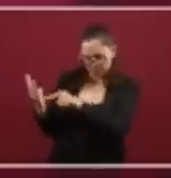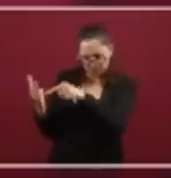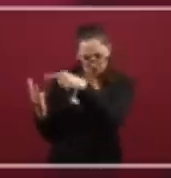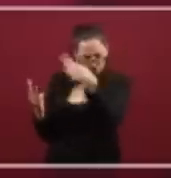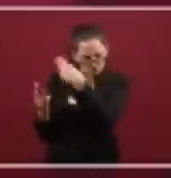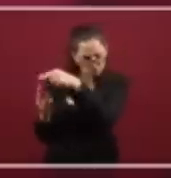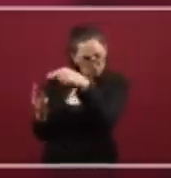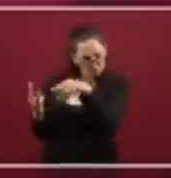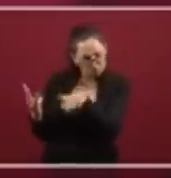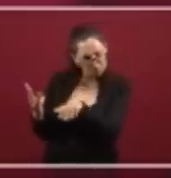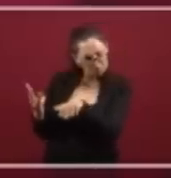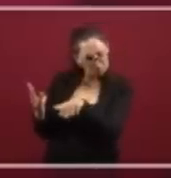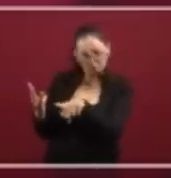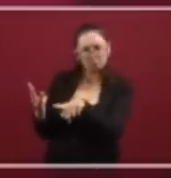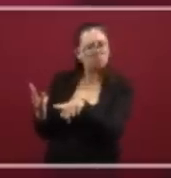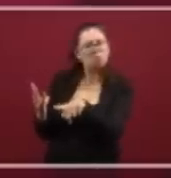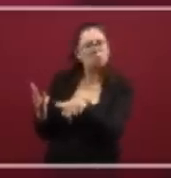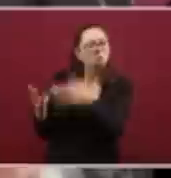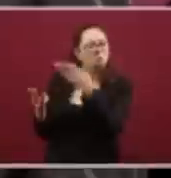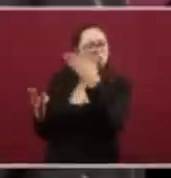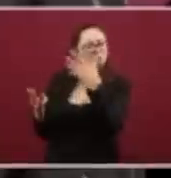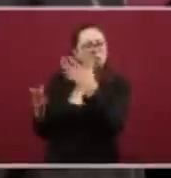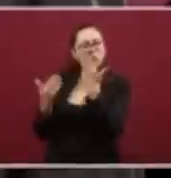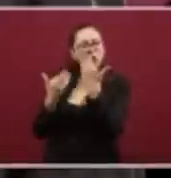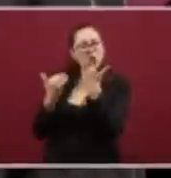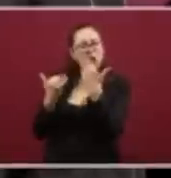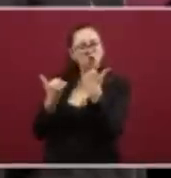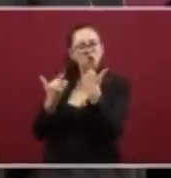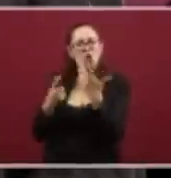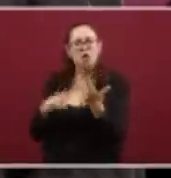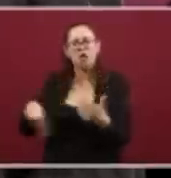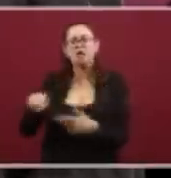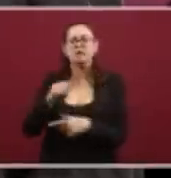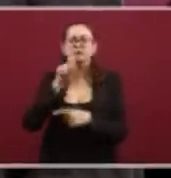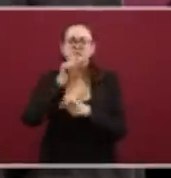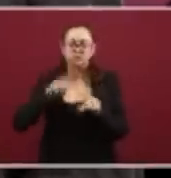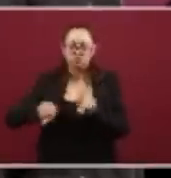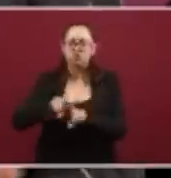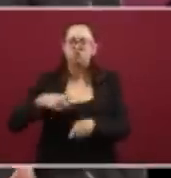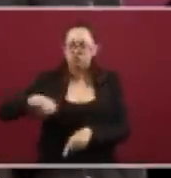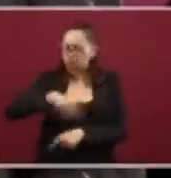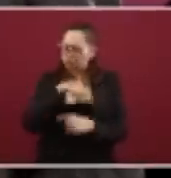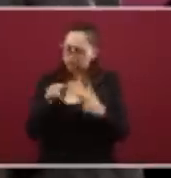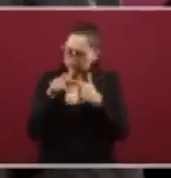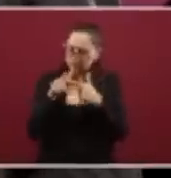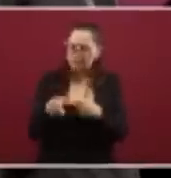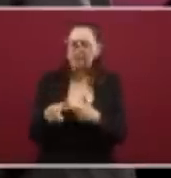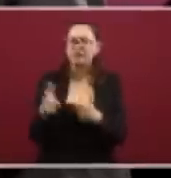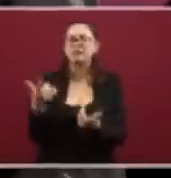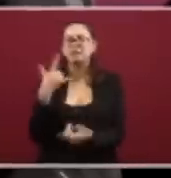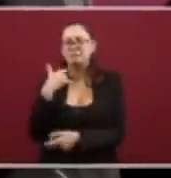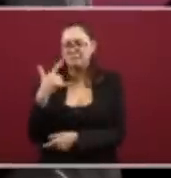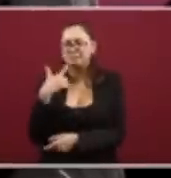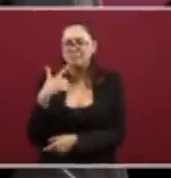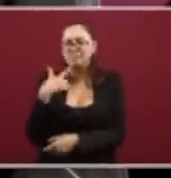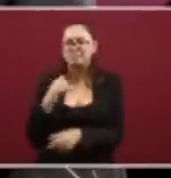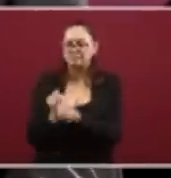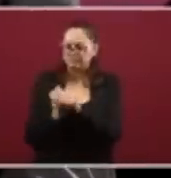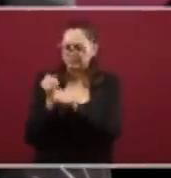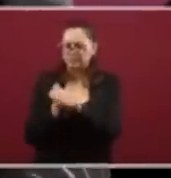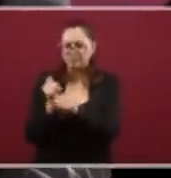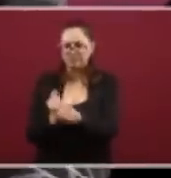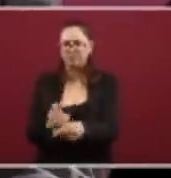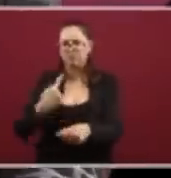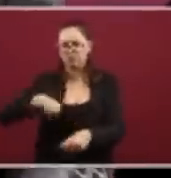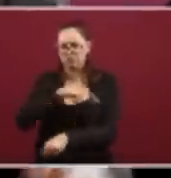solamente está el reconocimiento de ser los titulares de los derechos de posición agrario sino también reconocimiento de las autoridades y